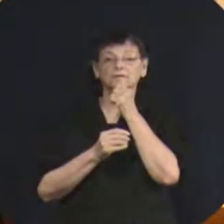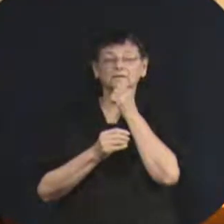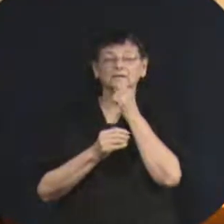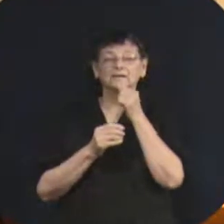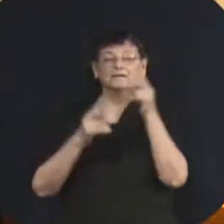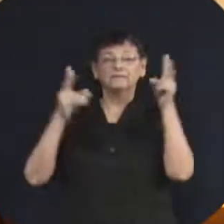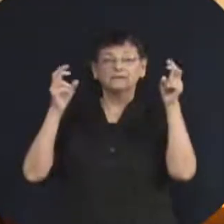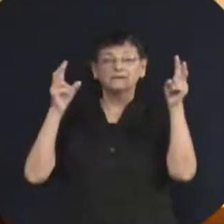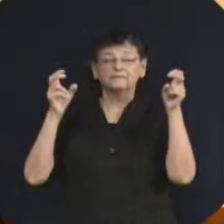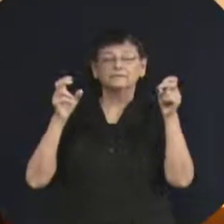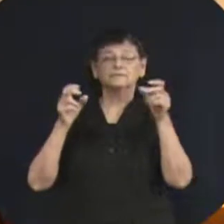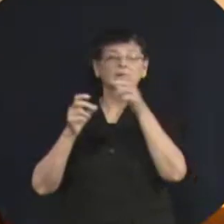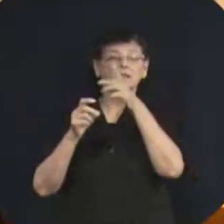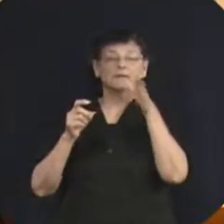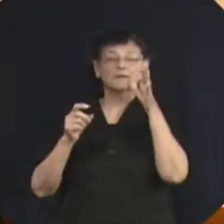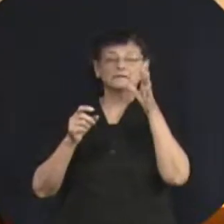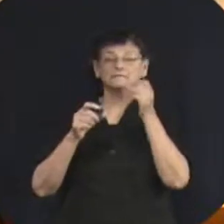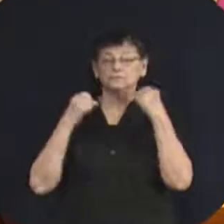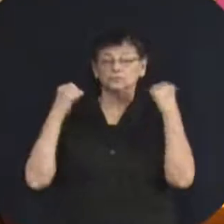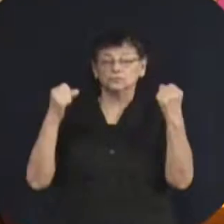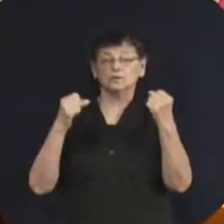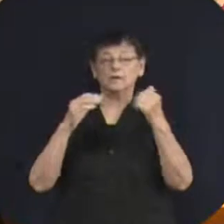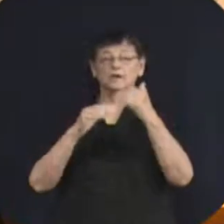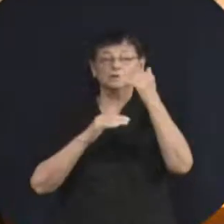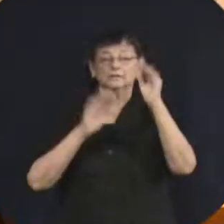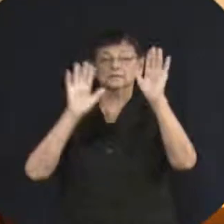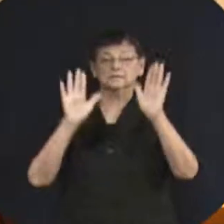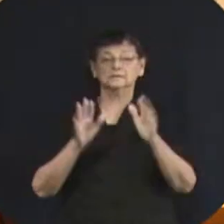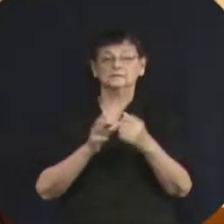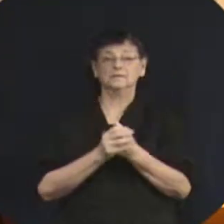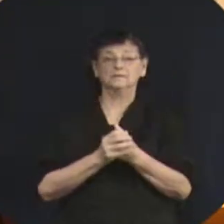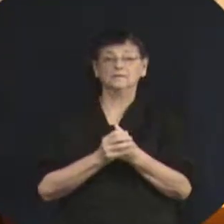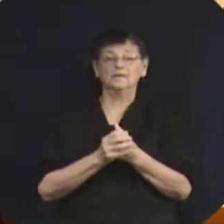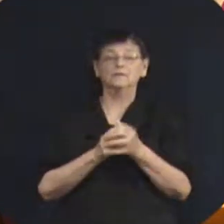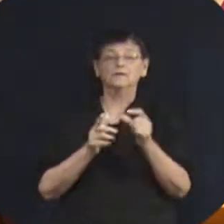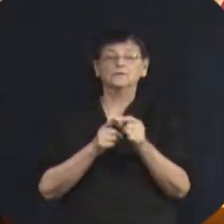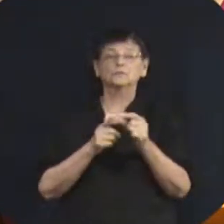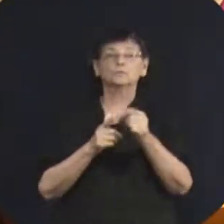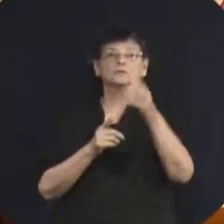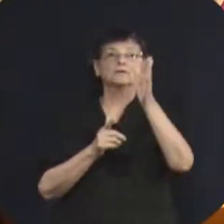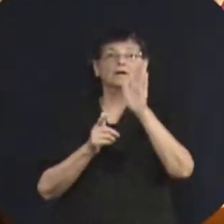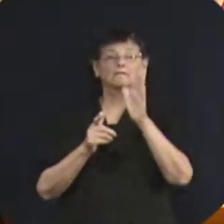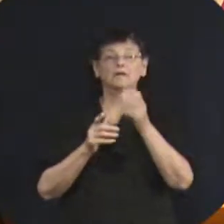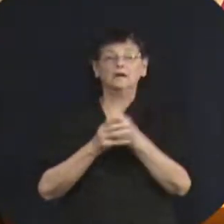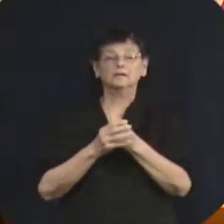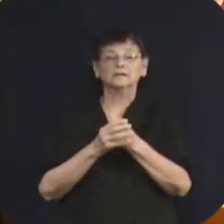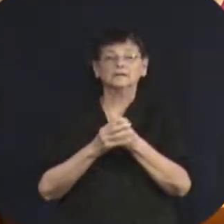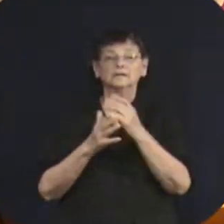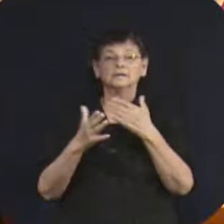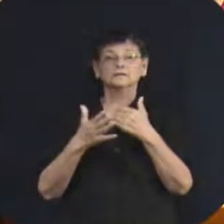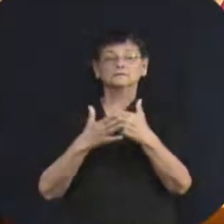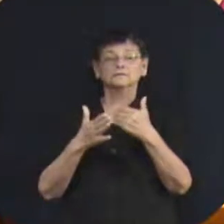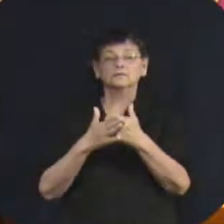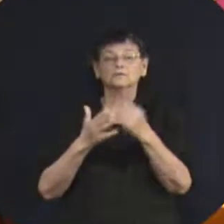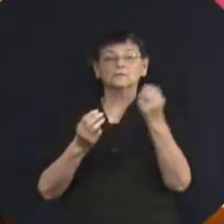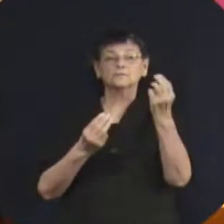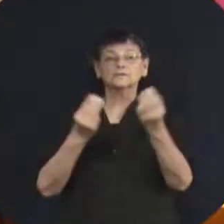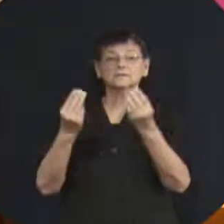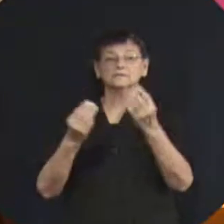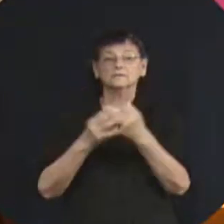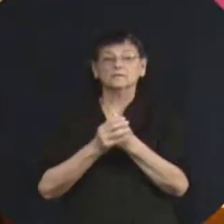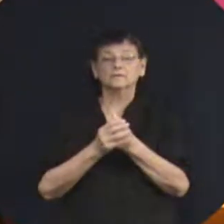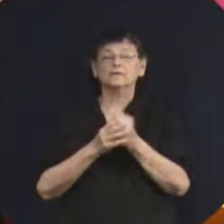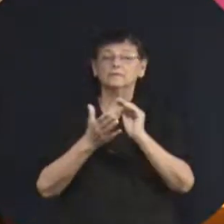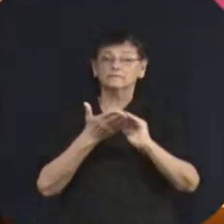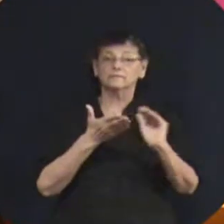muy de la Cuaresma. Y el próximo domingo, la palabra de Dios nos acercará al misterio